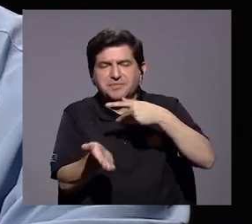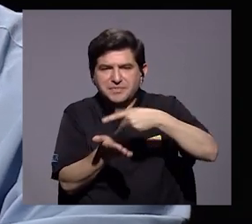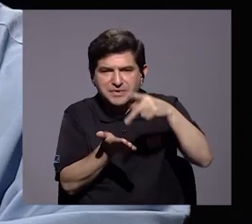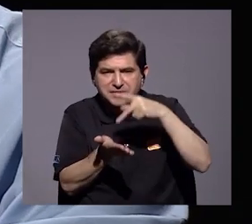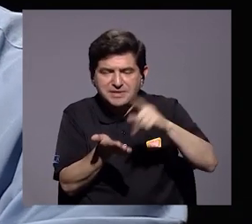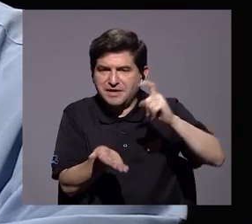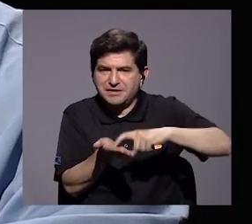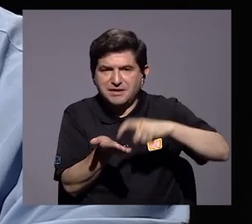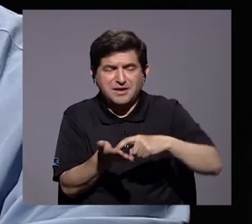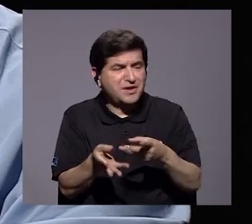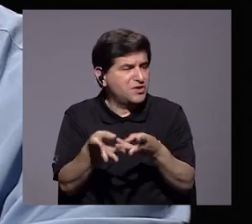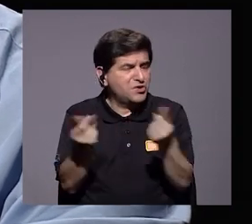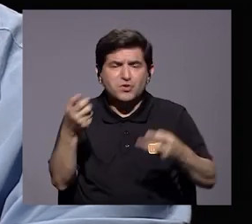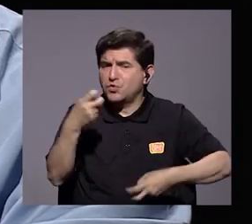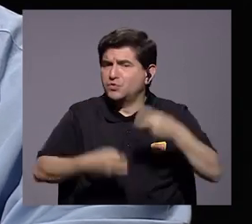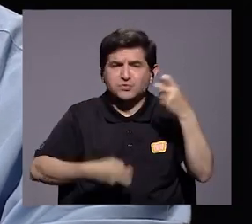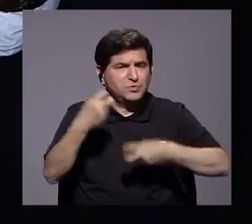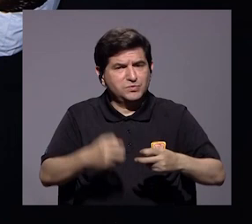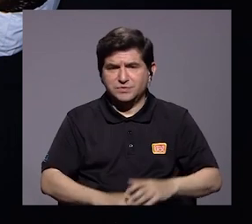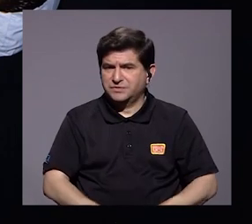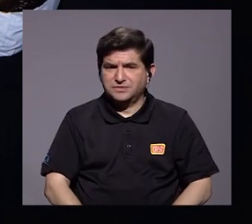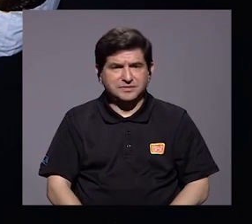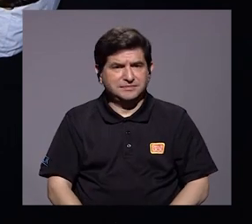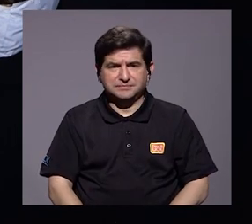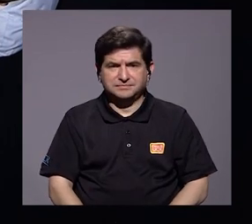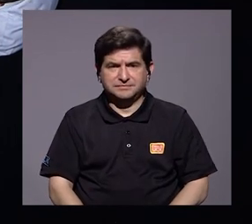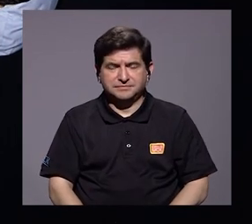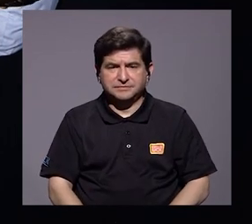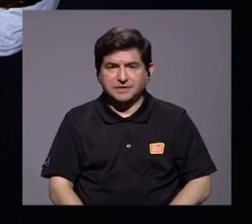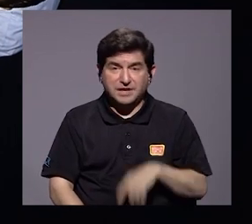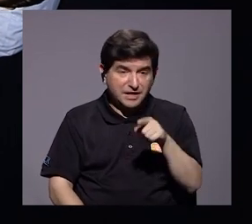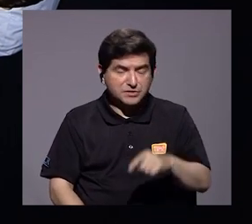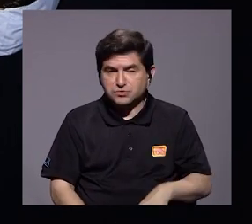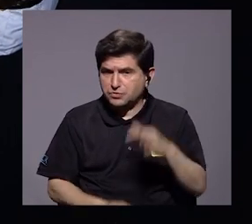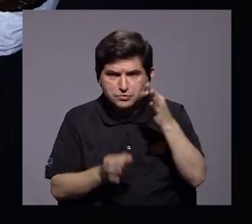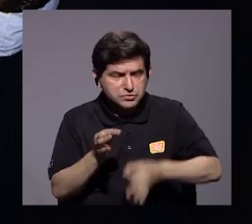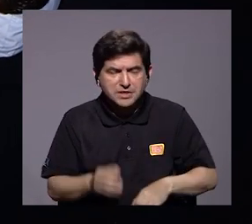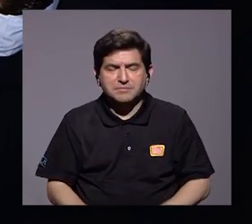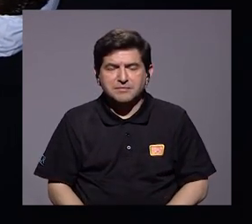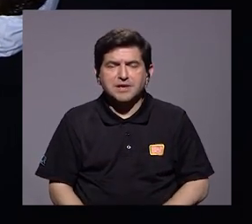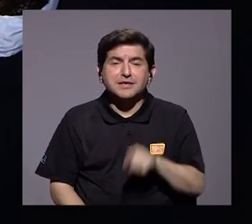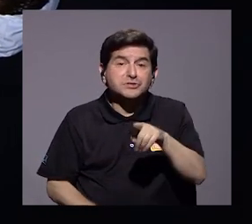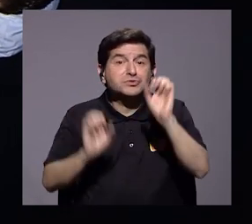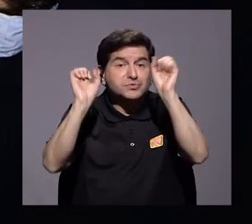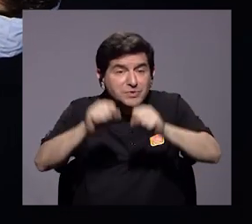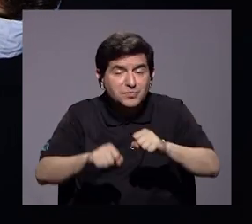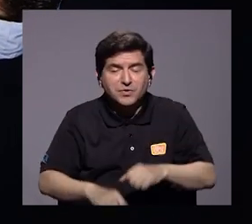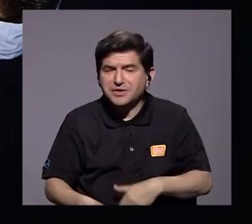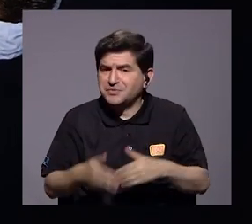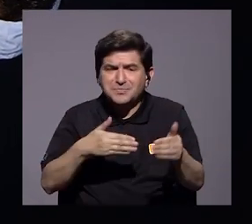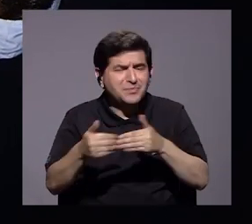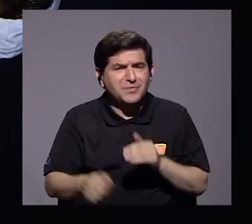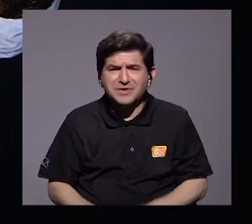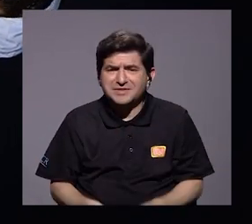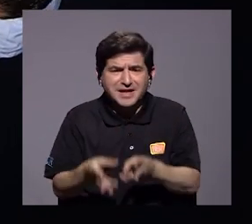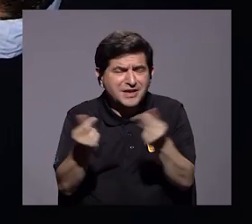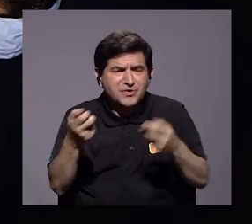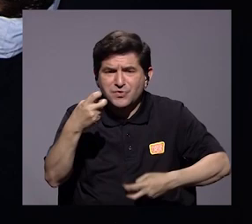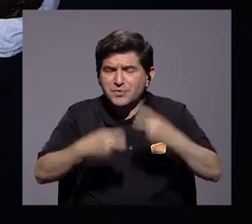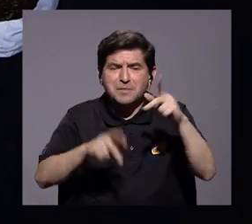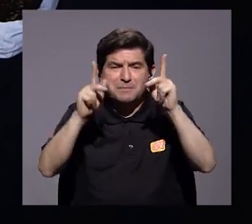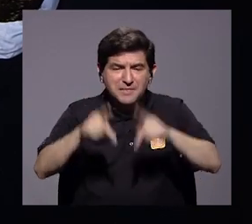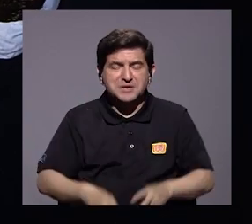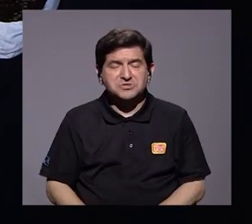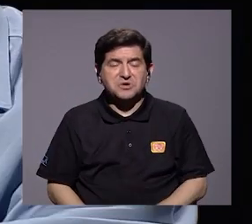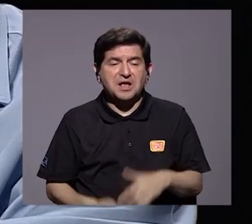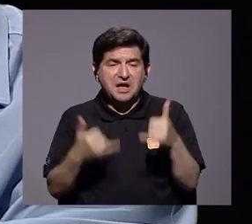sus deudas no resuelve ningún progreso si yo además aparte de que no es sencillo no resuelve si existe lo logran no le resuelve ningún problema a esa persona va